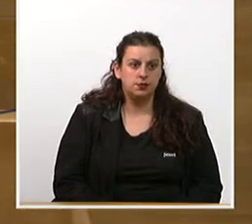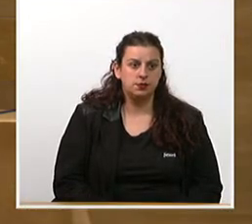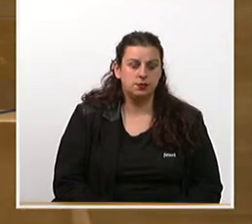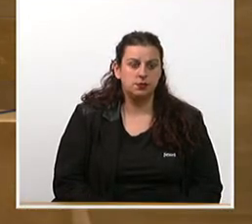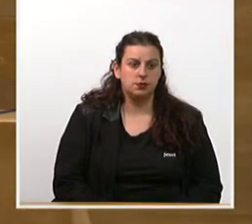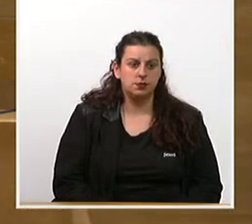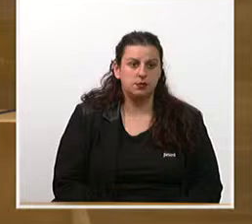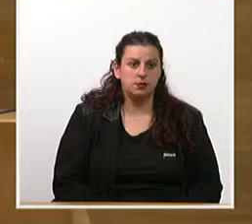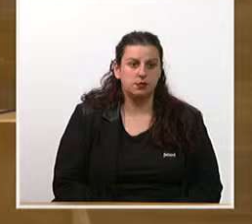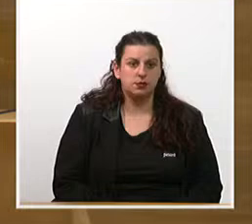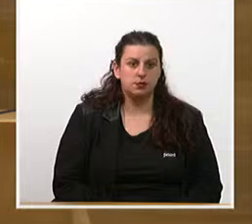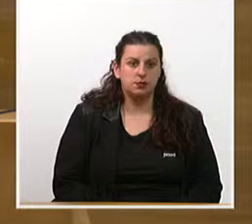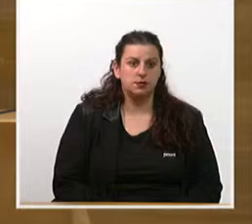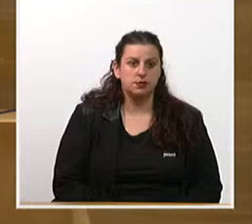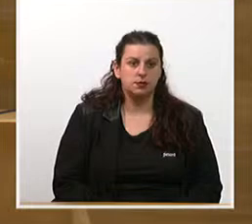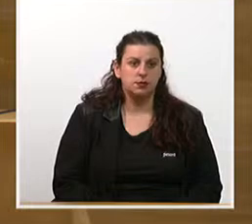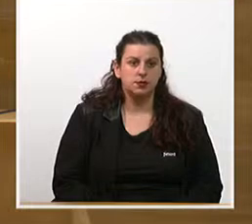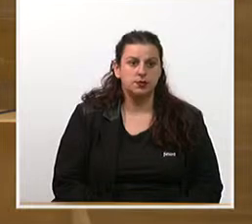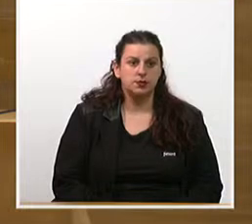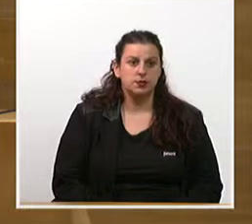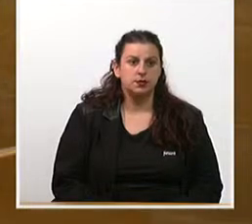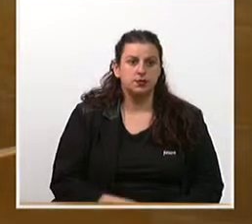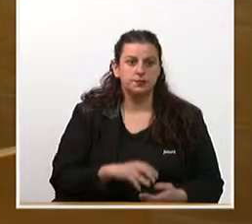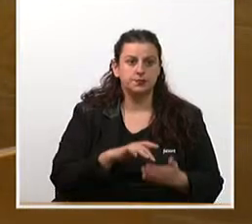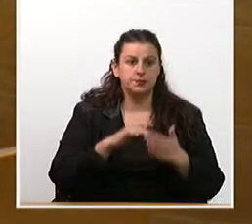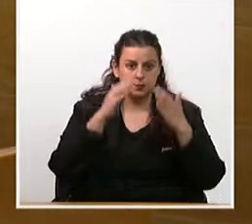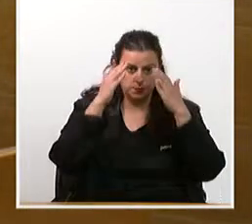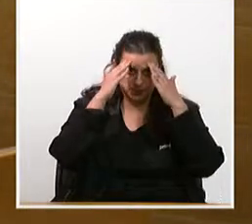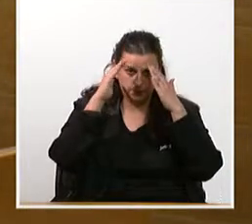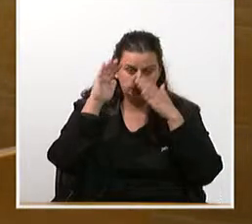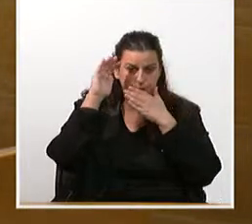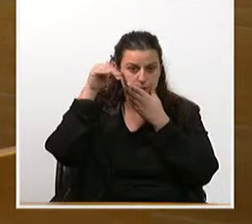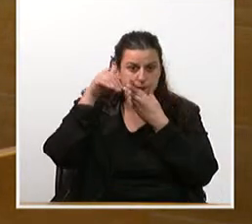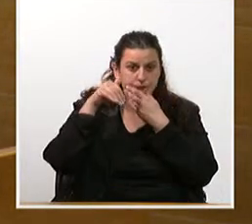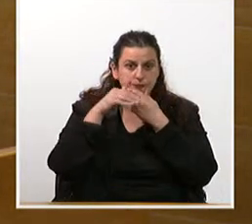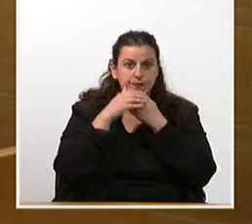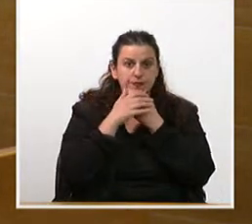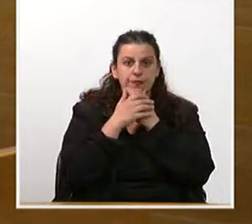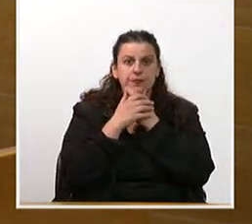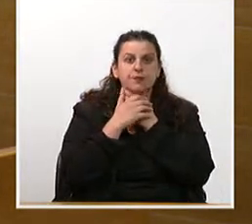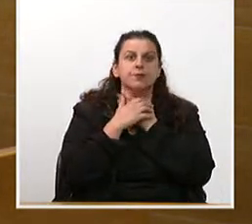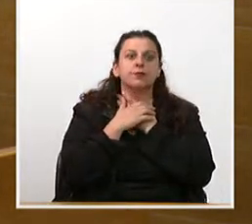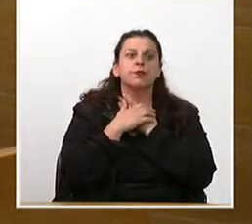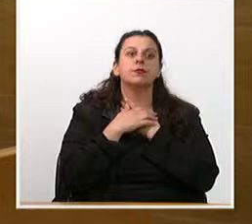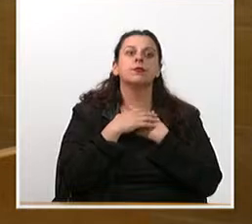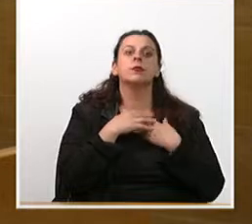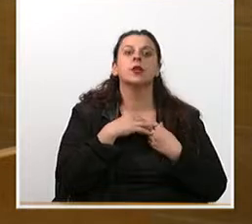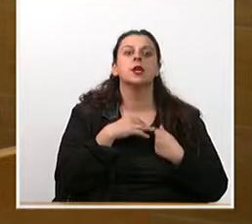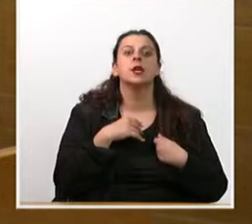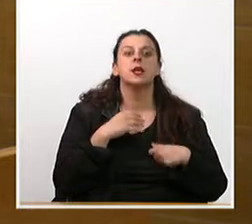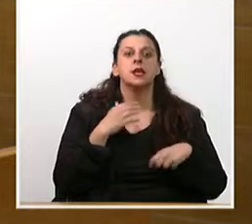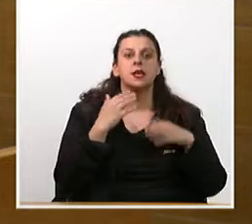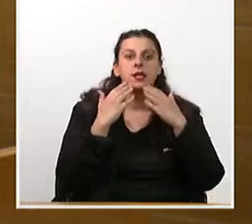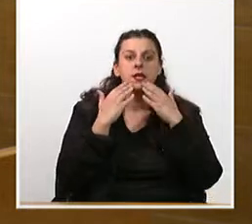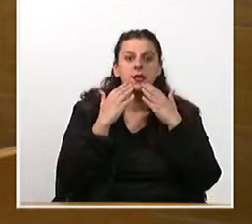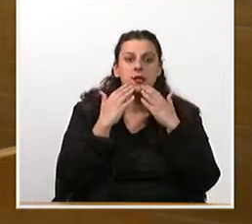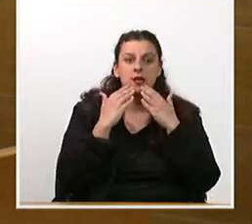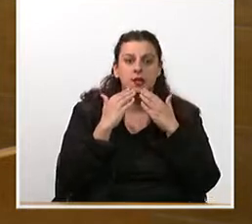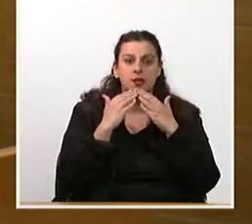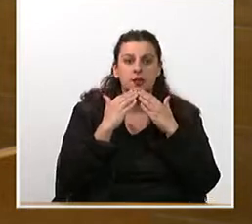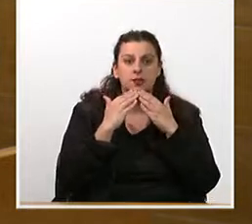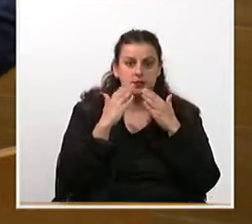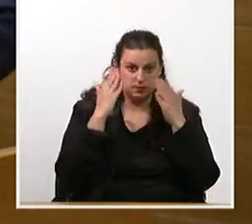gracias tiene la palabra el honorable conseller gracias señora